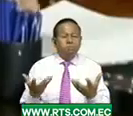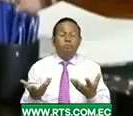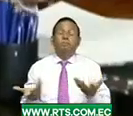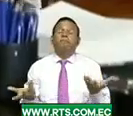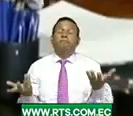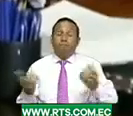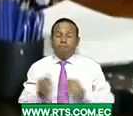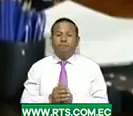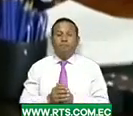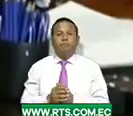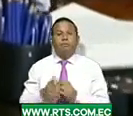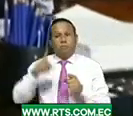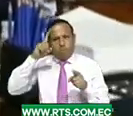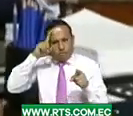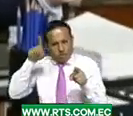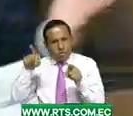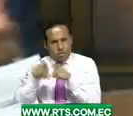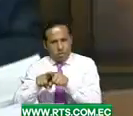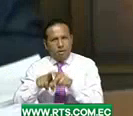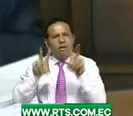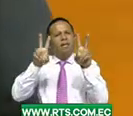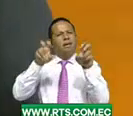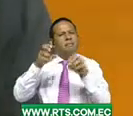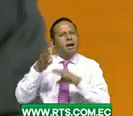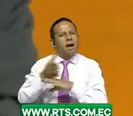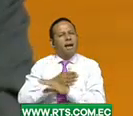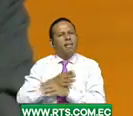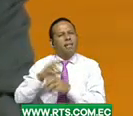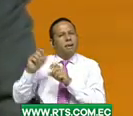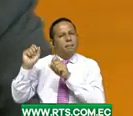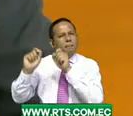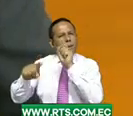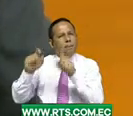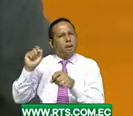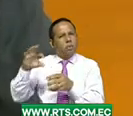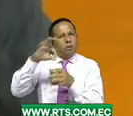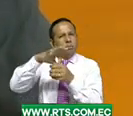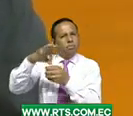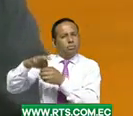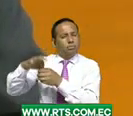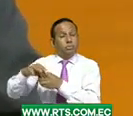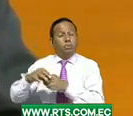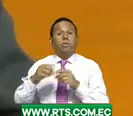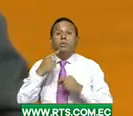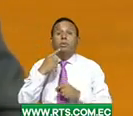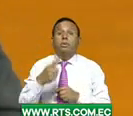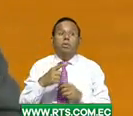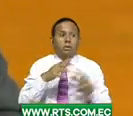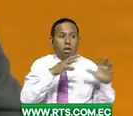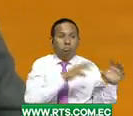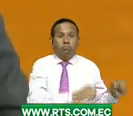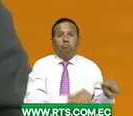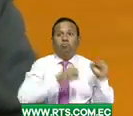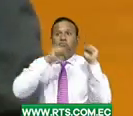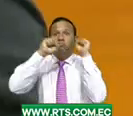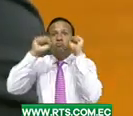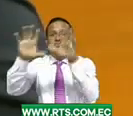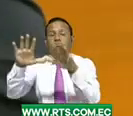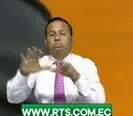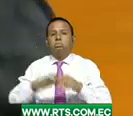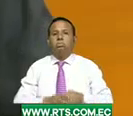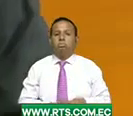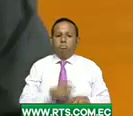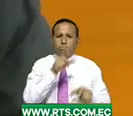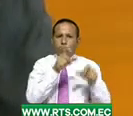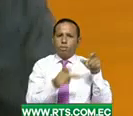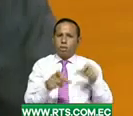del presidente Guillermo Lasso en la consulta popular. La extradición es uno de los mecanismos más exitosos que contiene la Convención